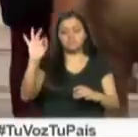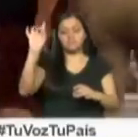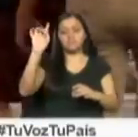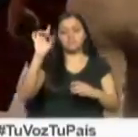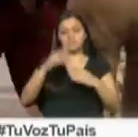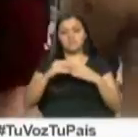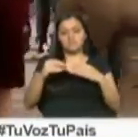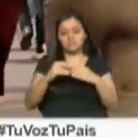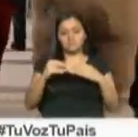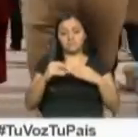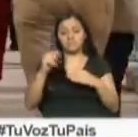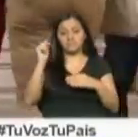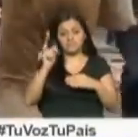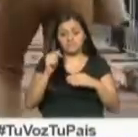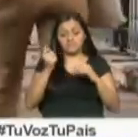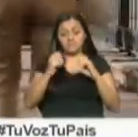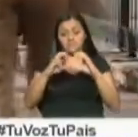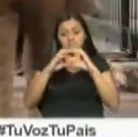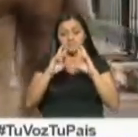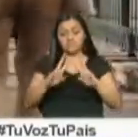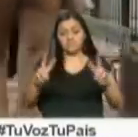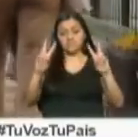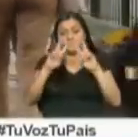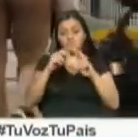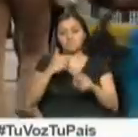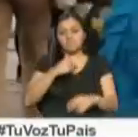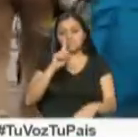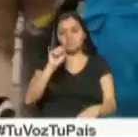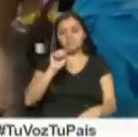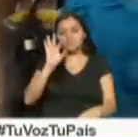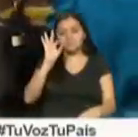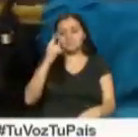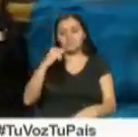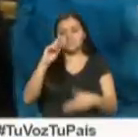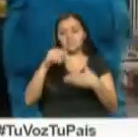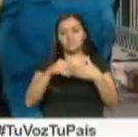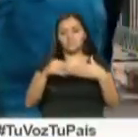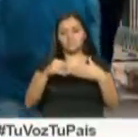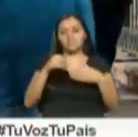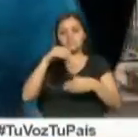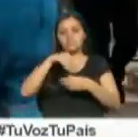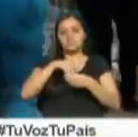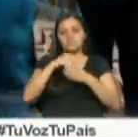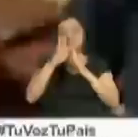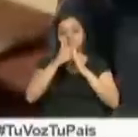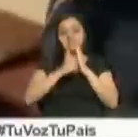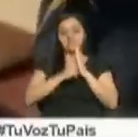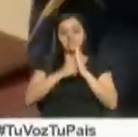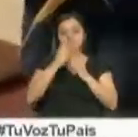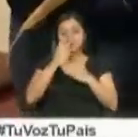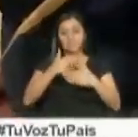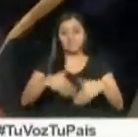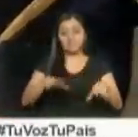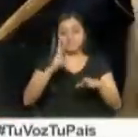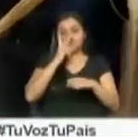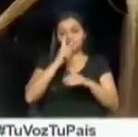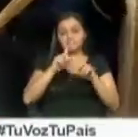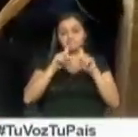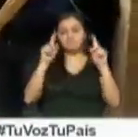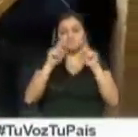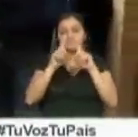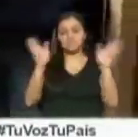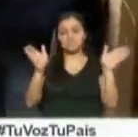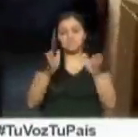de dólares. De esta cifra se destinaron 1.9 millones de dólares para el sector artesanal. Este es el caso de la